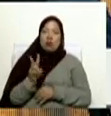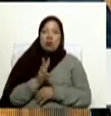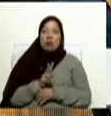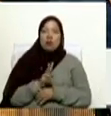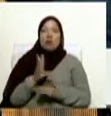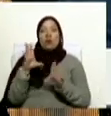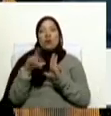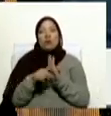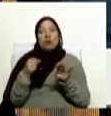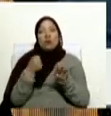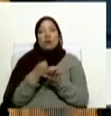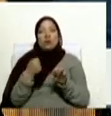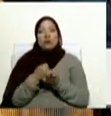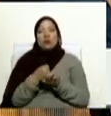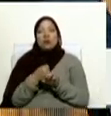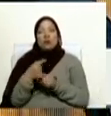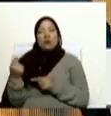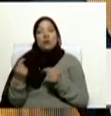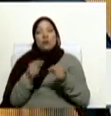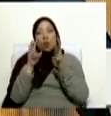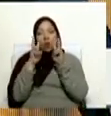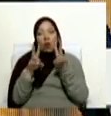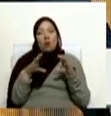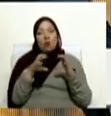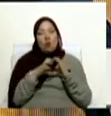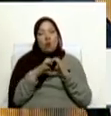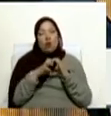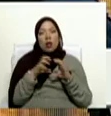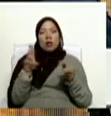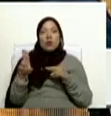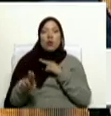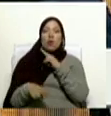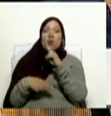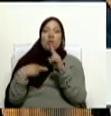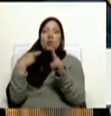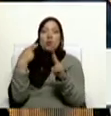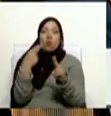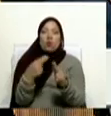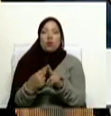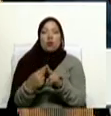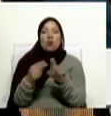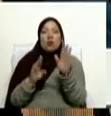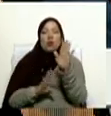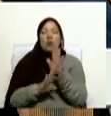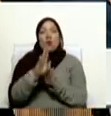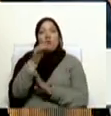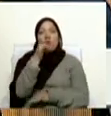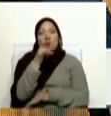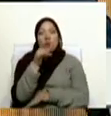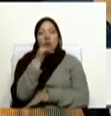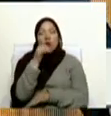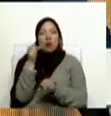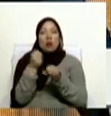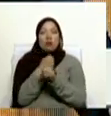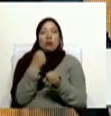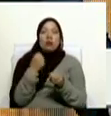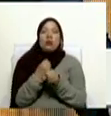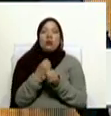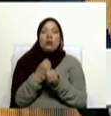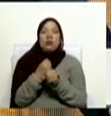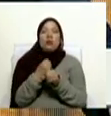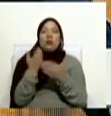arrebatado y me parece que ya la veo en el corazón del universo extendiéndose sobre sus dilatadas costas entre estos